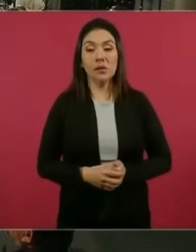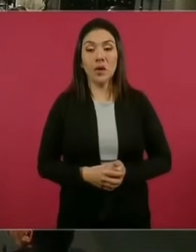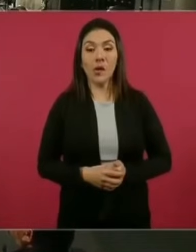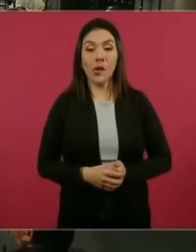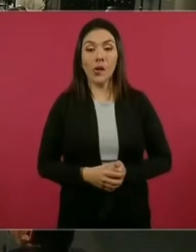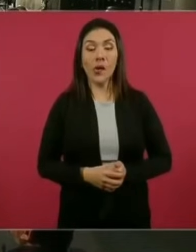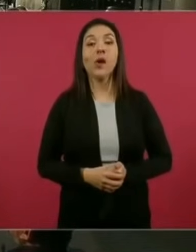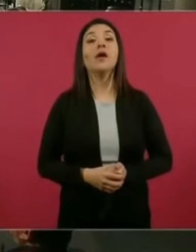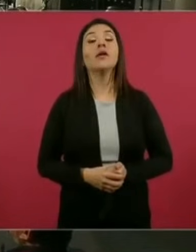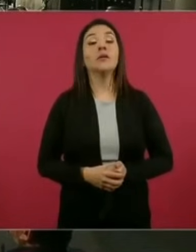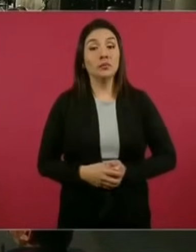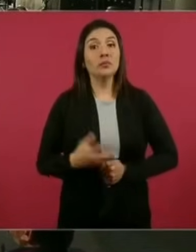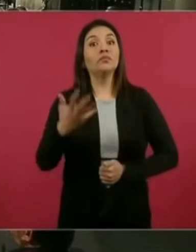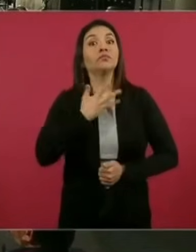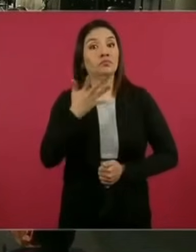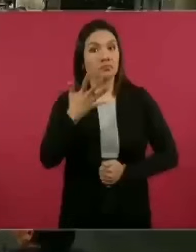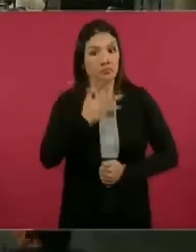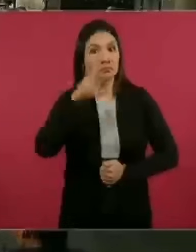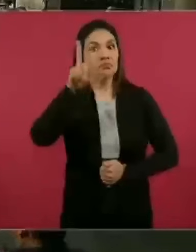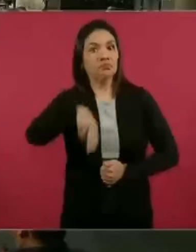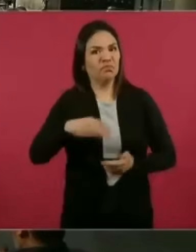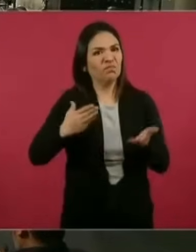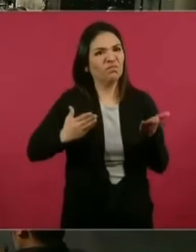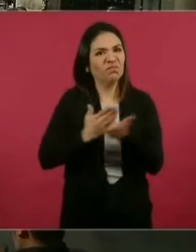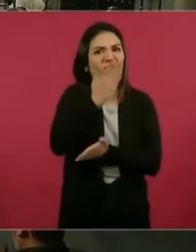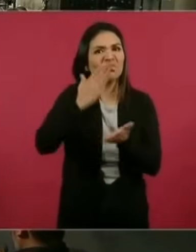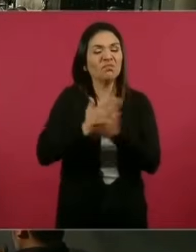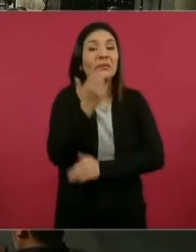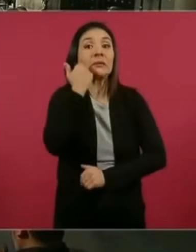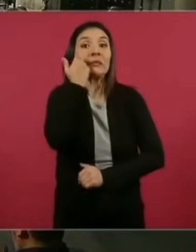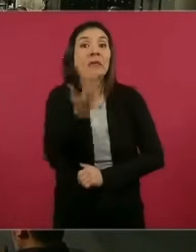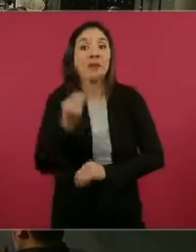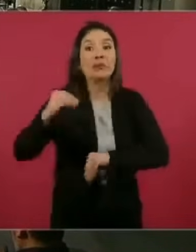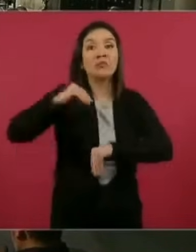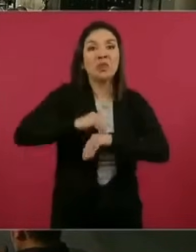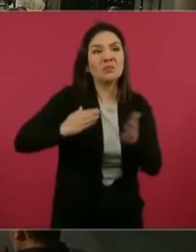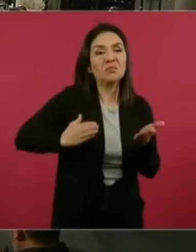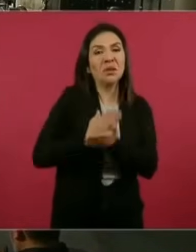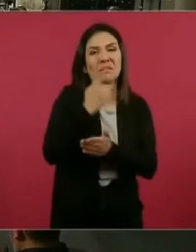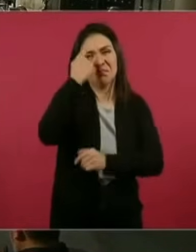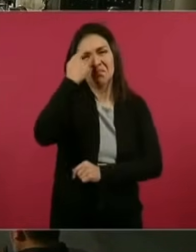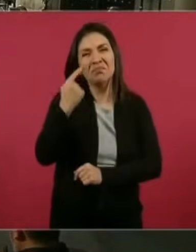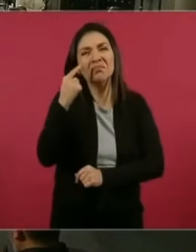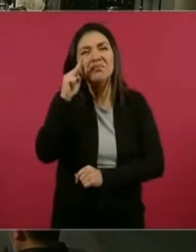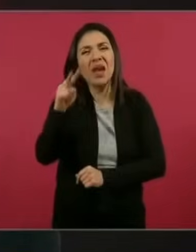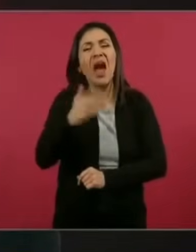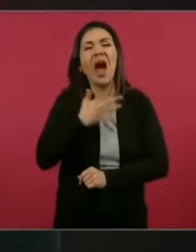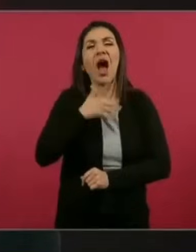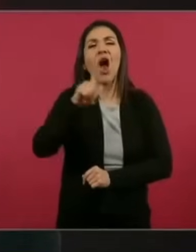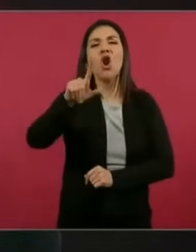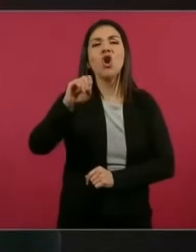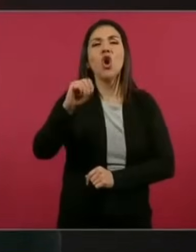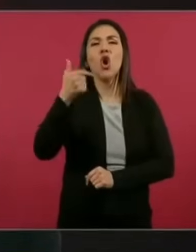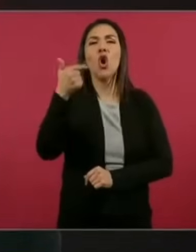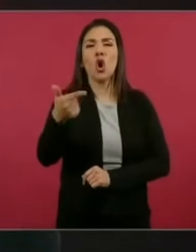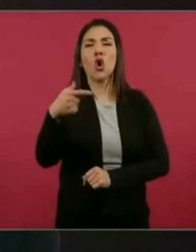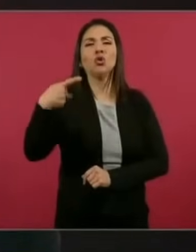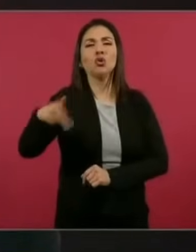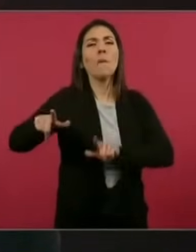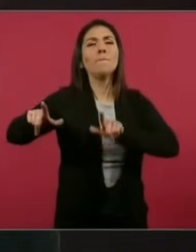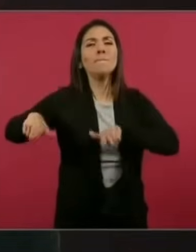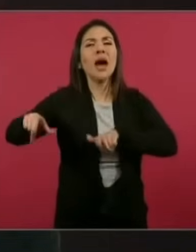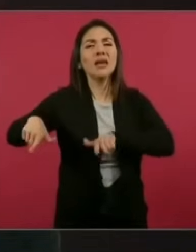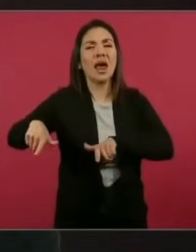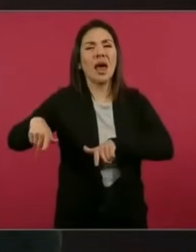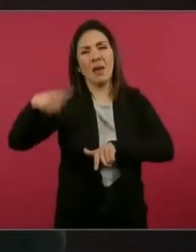hubo intentos de ataques que se ven en los logs a este aplicativo de la página